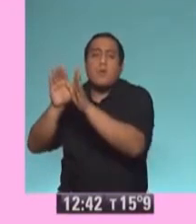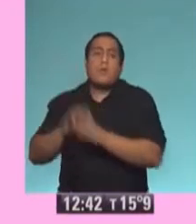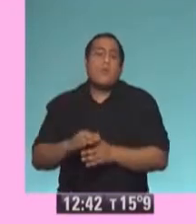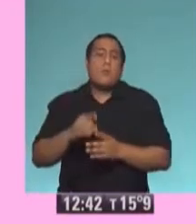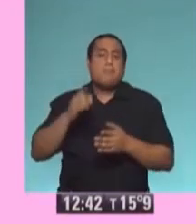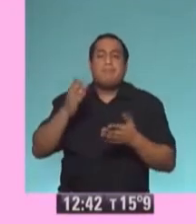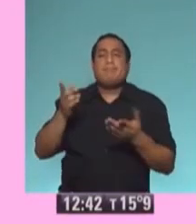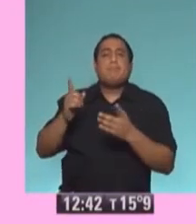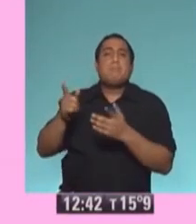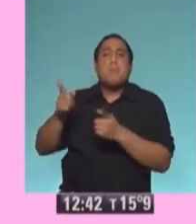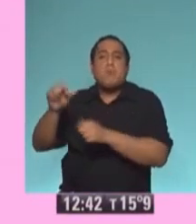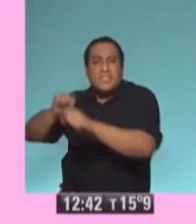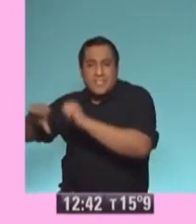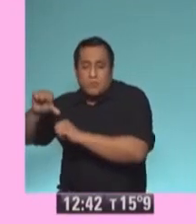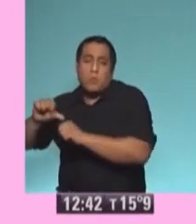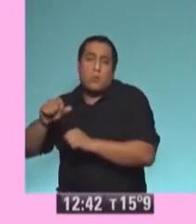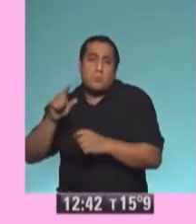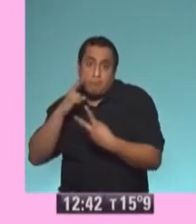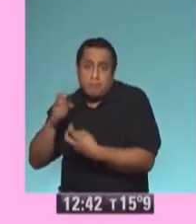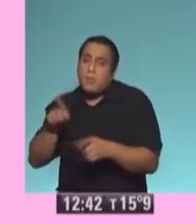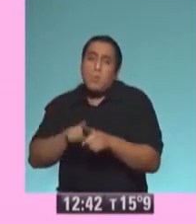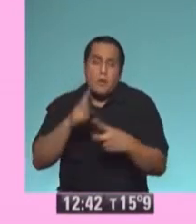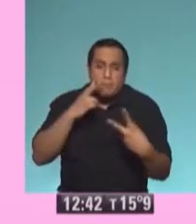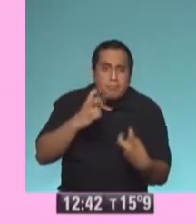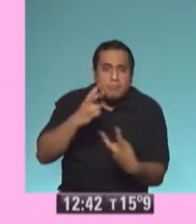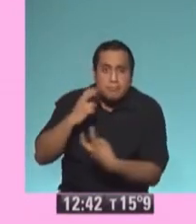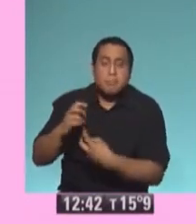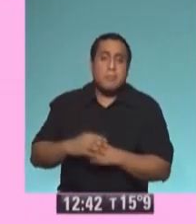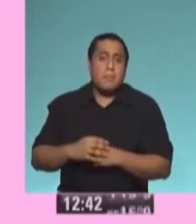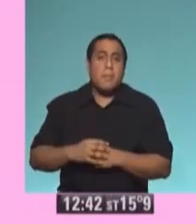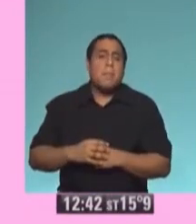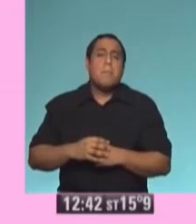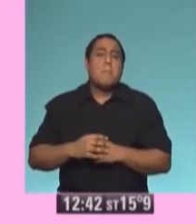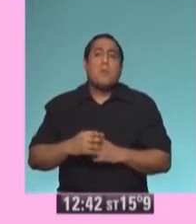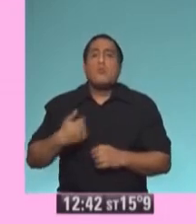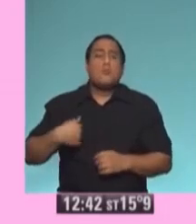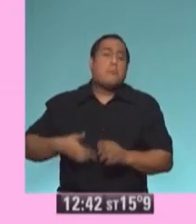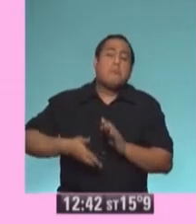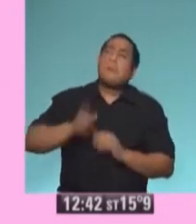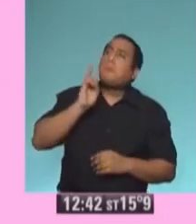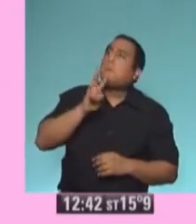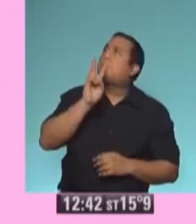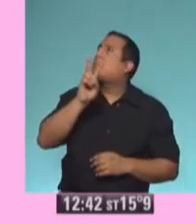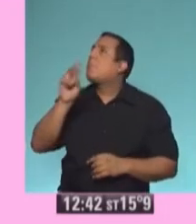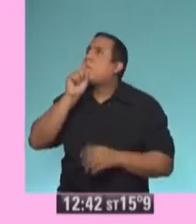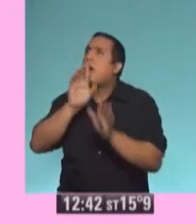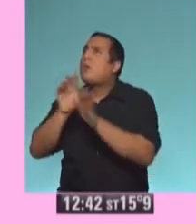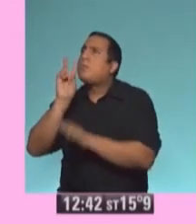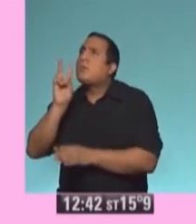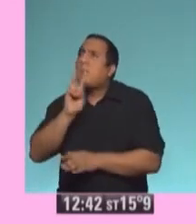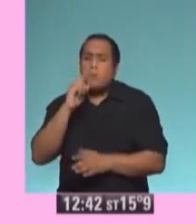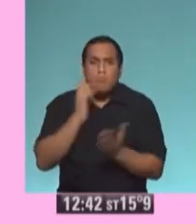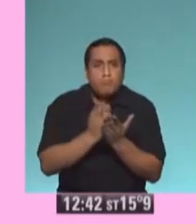científica como de algo más práctico, como contaban antes, ¿no? O sea, salir a ver aves. Imagínate